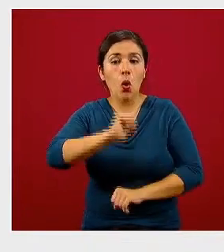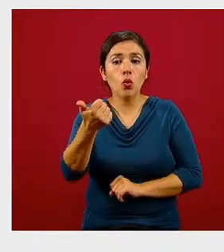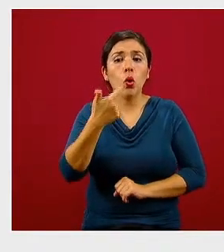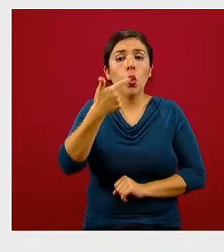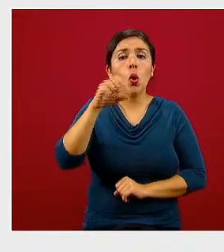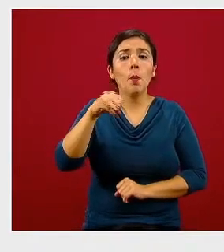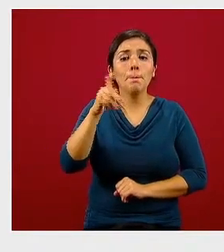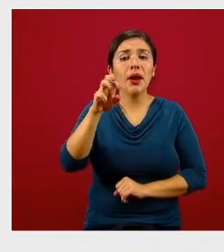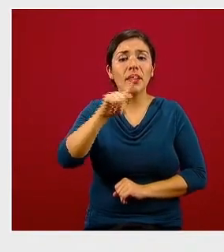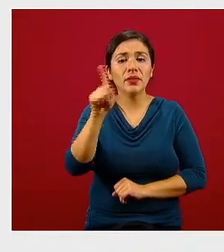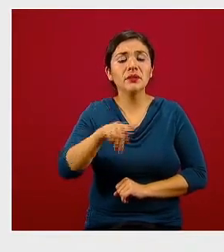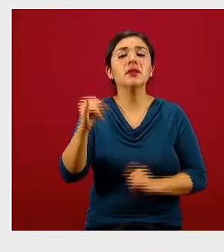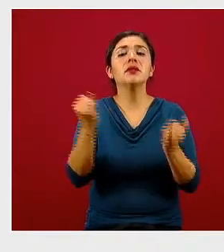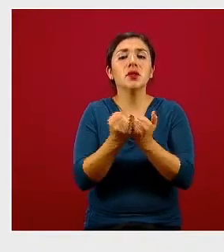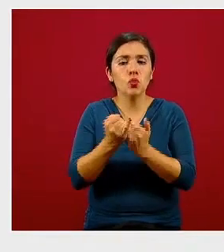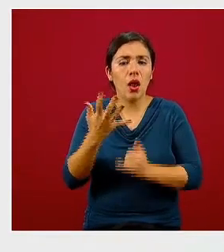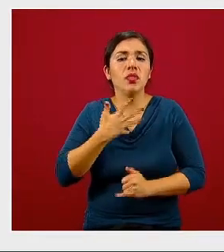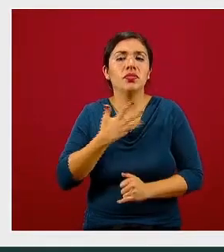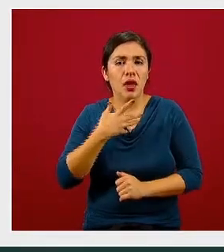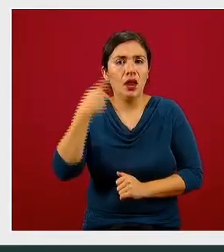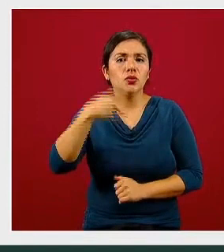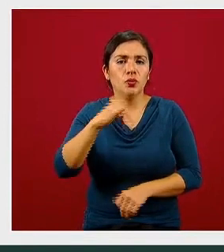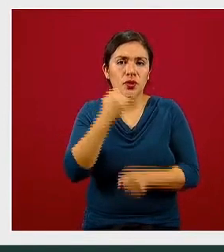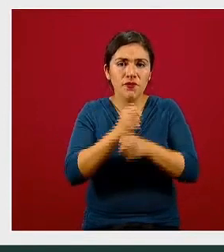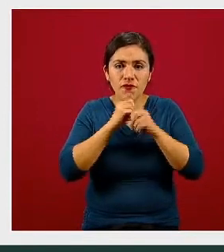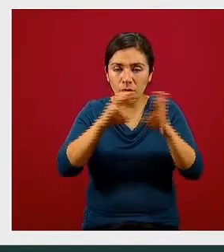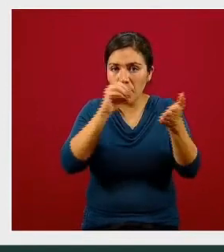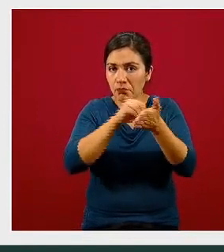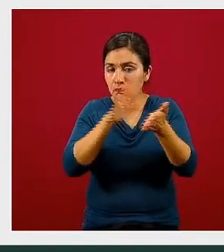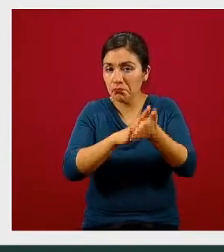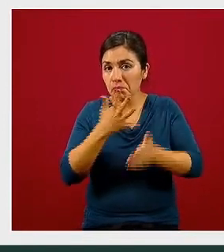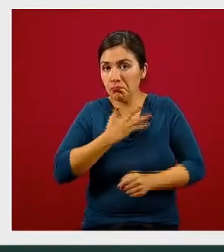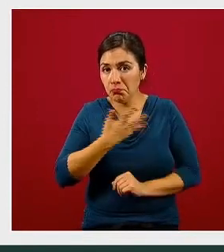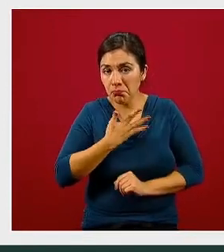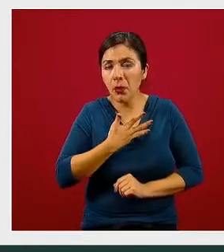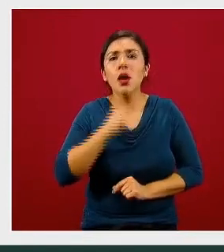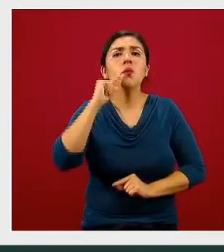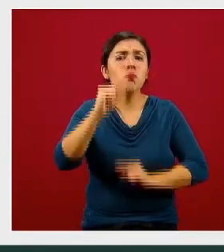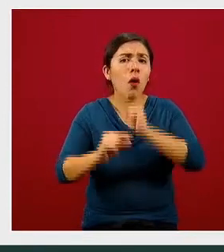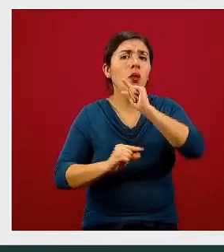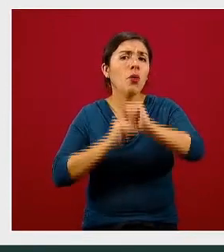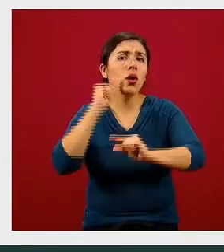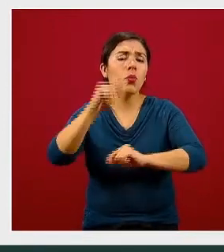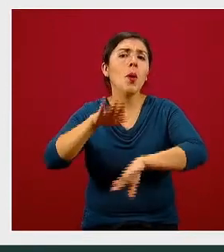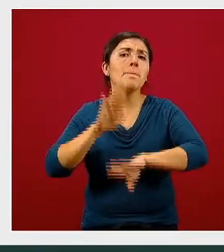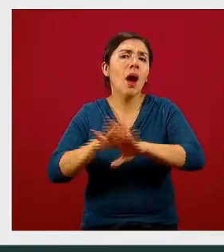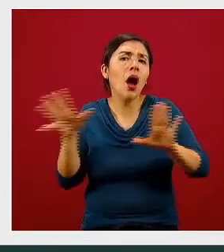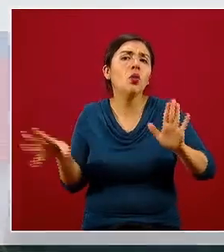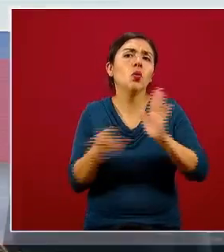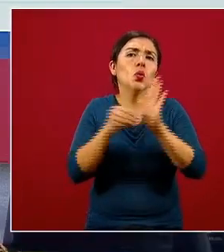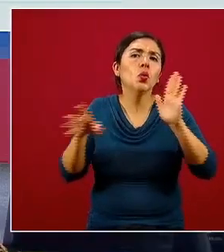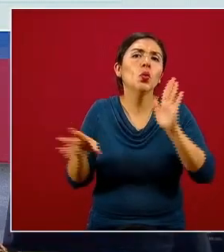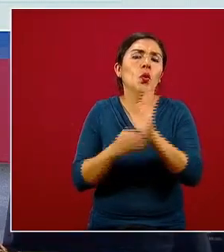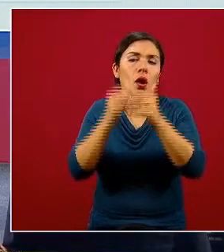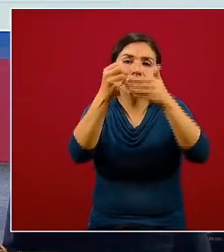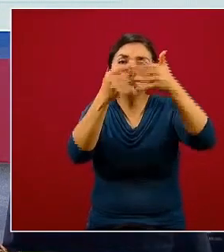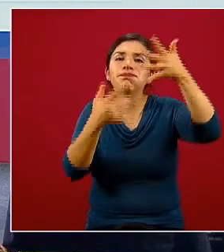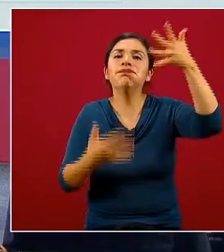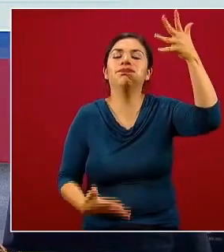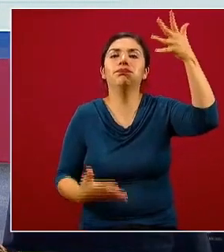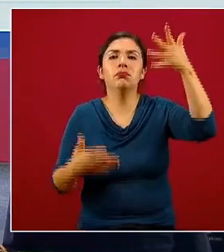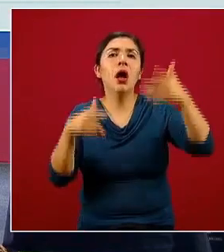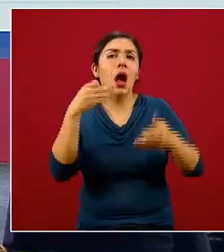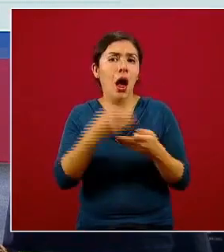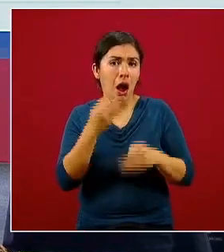Gompertz también tiene sus propios reportes y poco a poco iremos actualizando este repositorio en el que ya